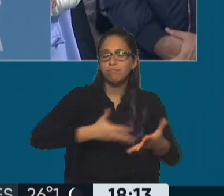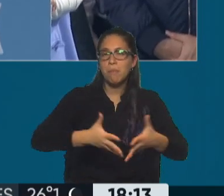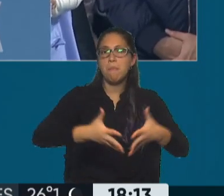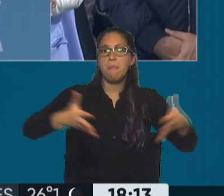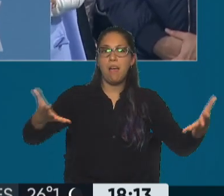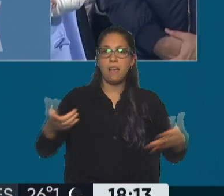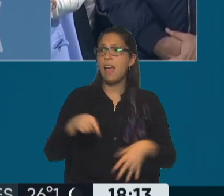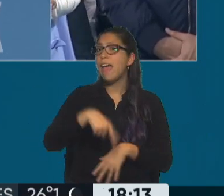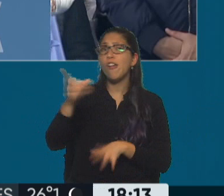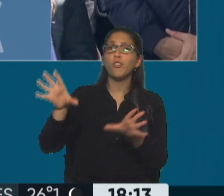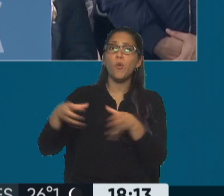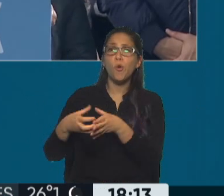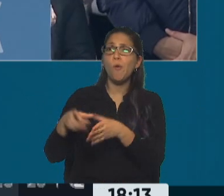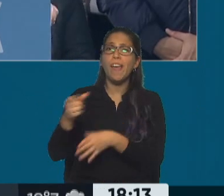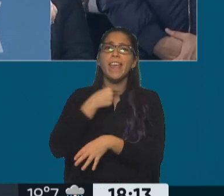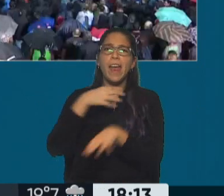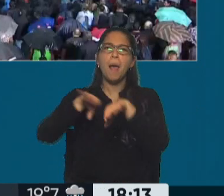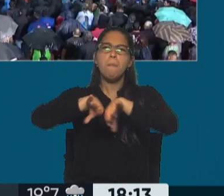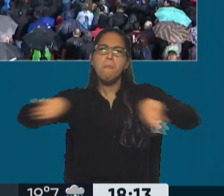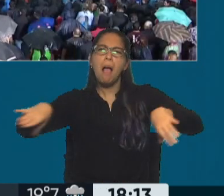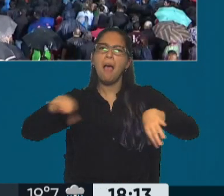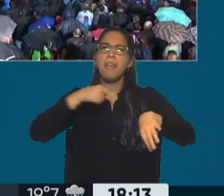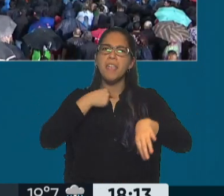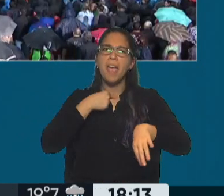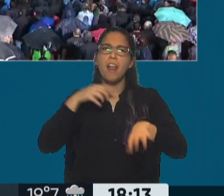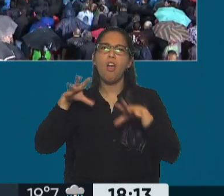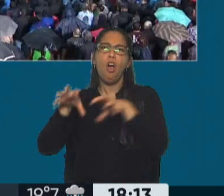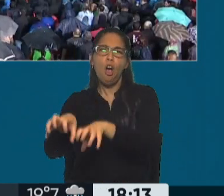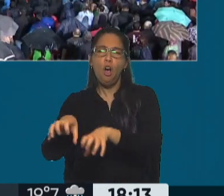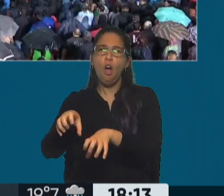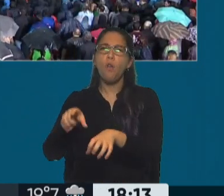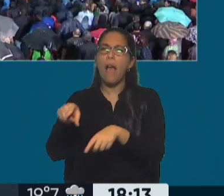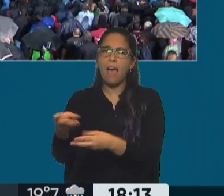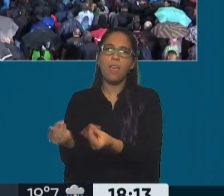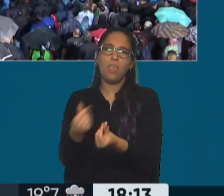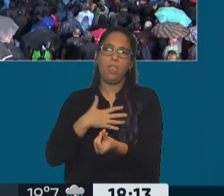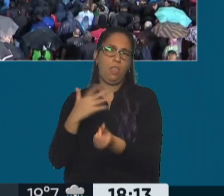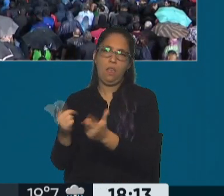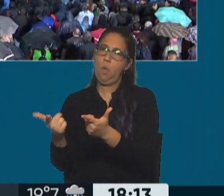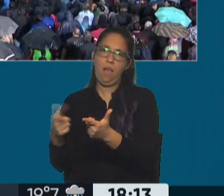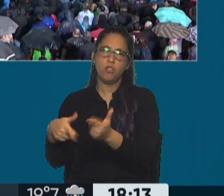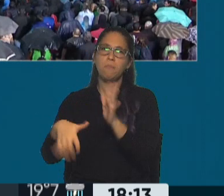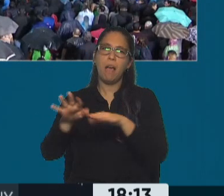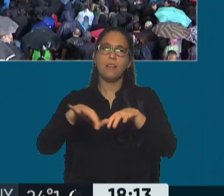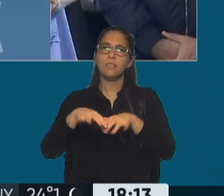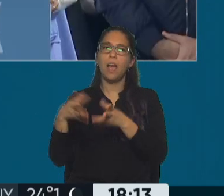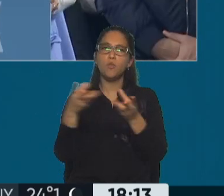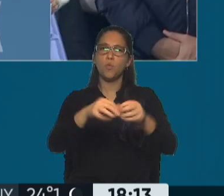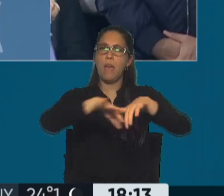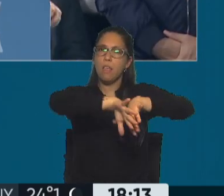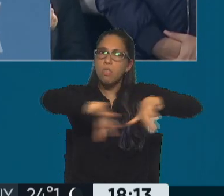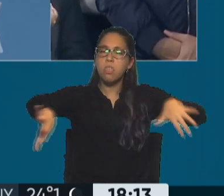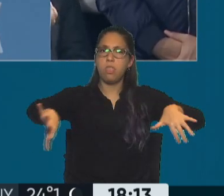fomentan el odio, que fomentan la grieta, pero dicen no fomentar la grieta, y son las que más fomentan la grieta. Creo que esto es